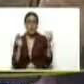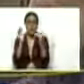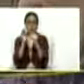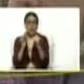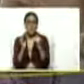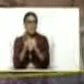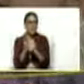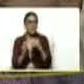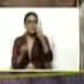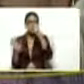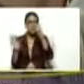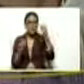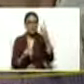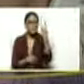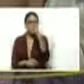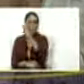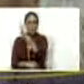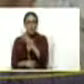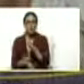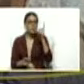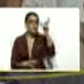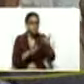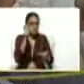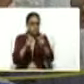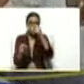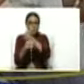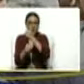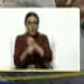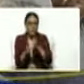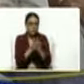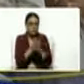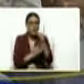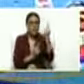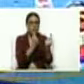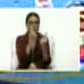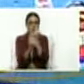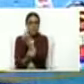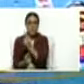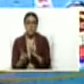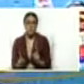...5.724 emprendedores y emprendedoras de Credit Joven,